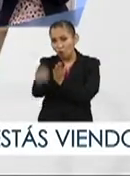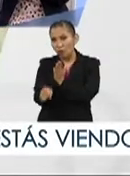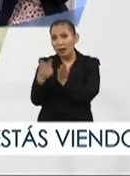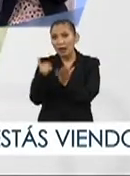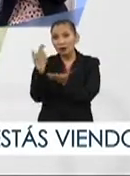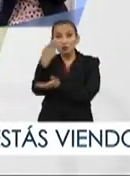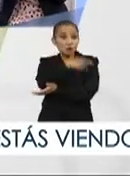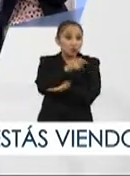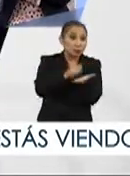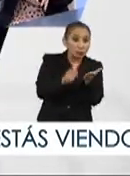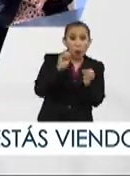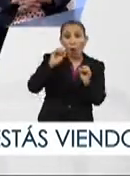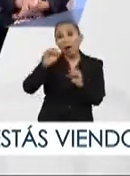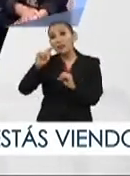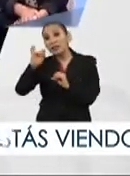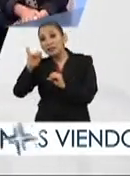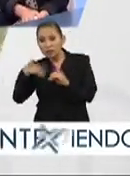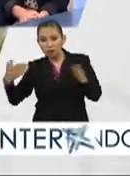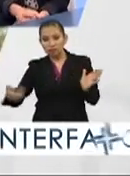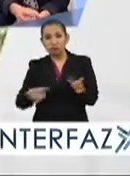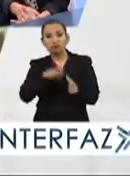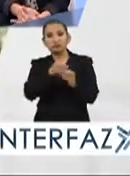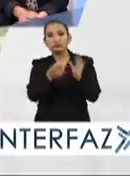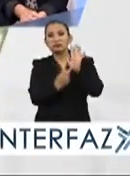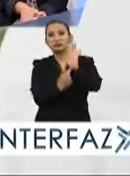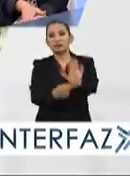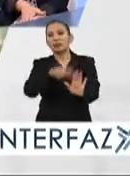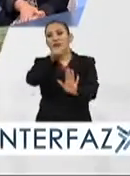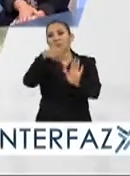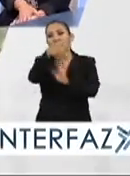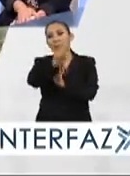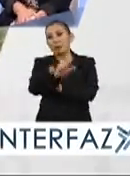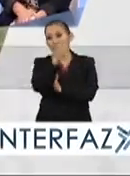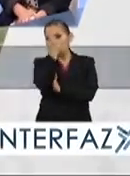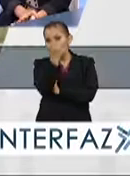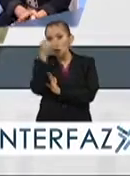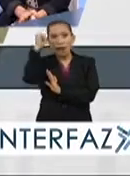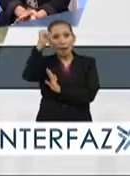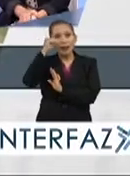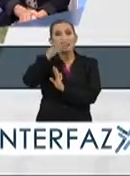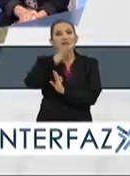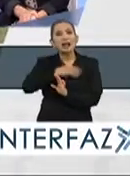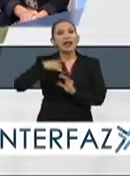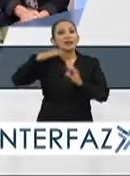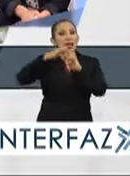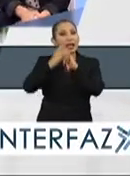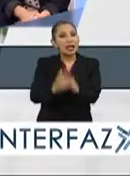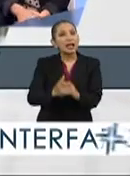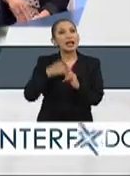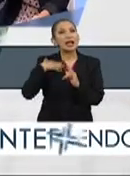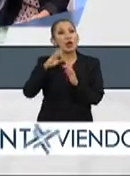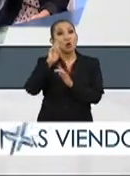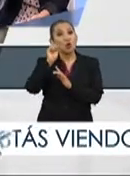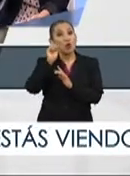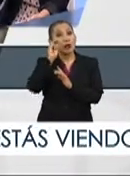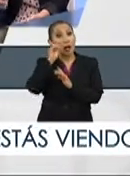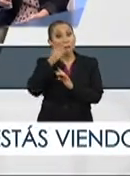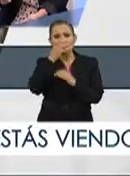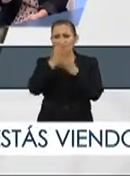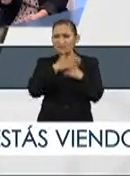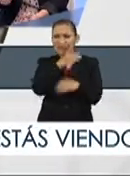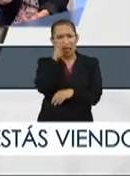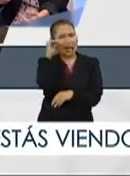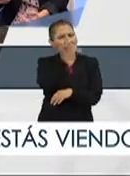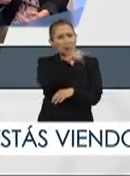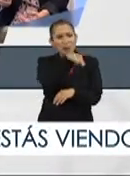estarán escribiendo, otros editando, y lo presentaremos en unos meses, el 21 de abril, en la Feria del Libro y la Rosa en la UNAM. Es una convocatoria